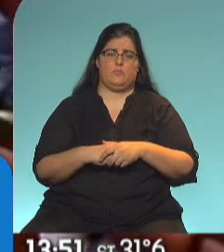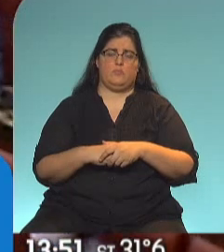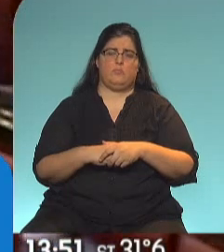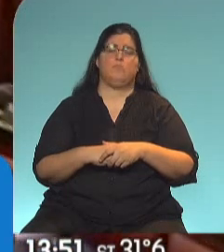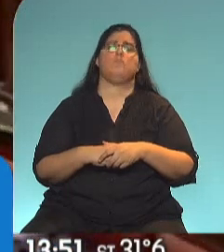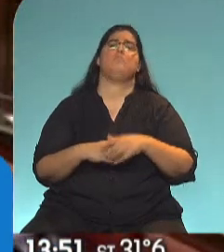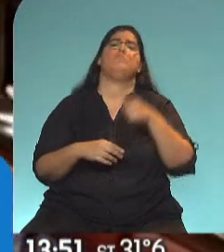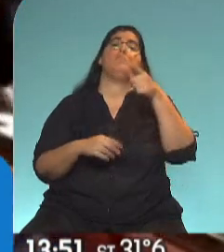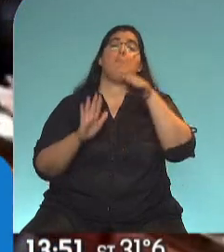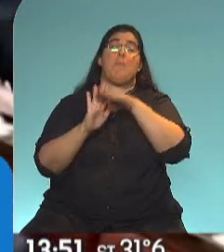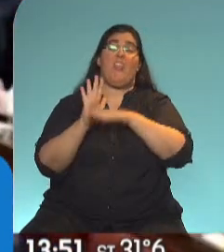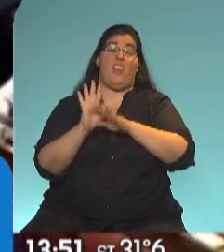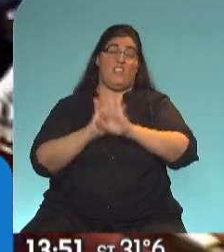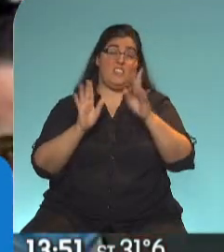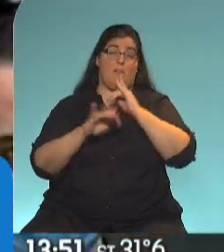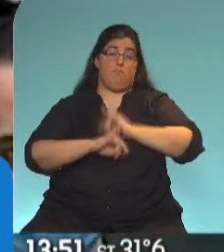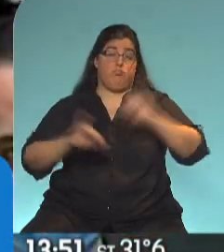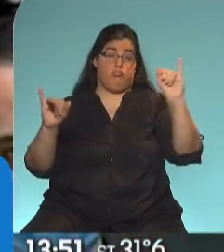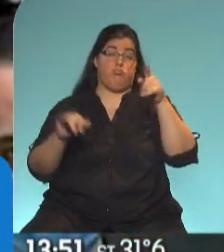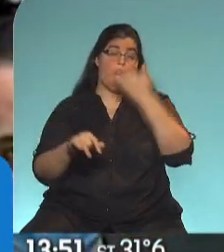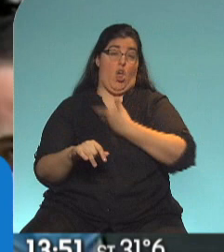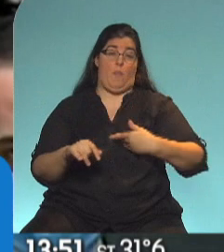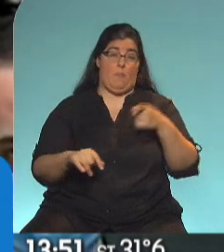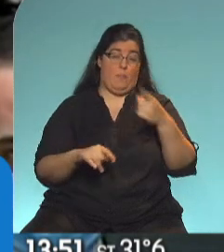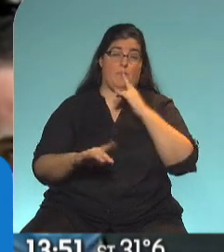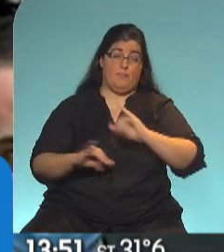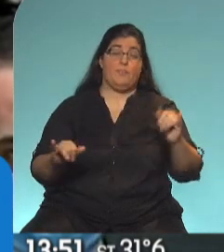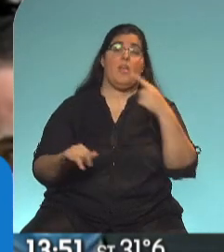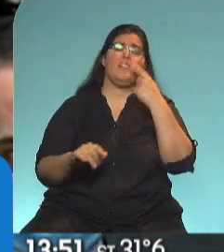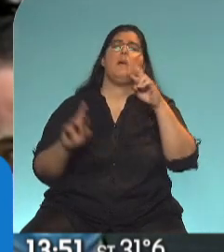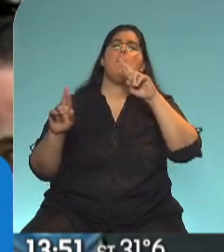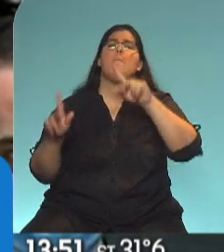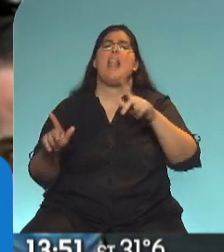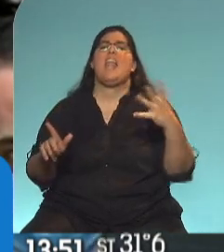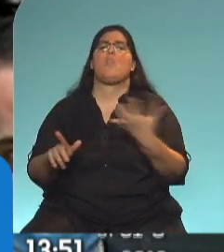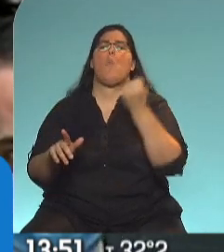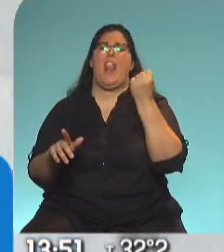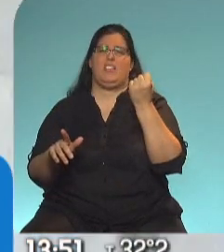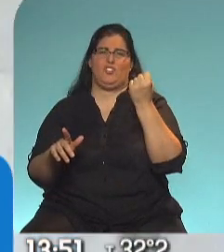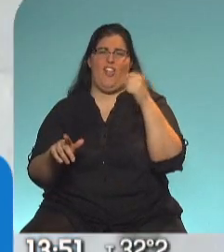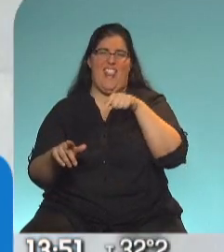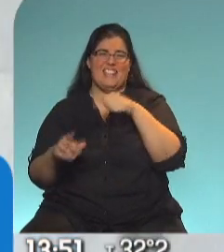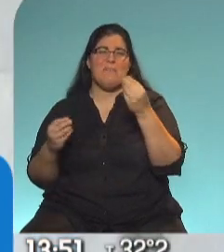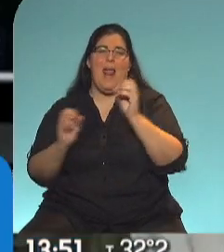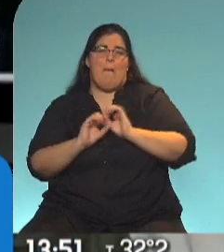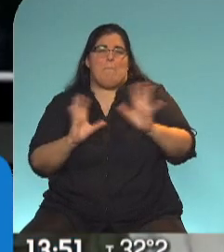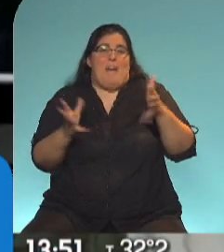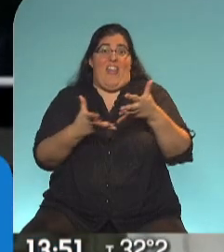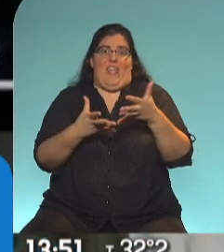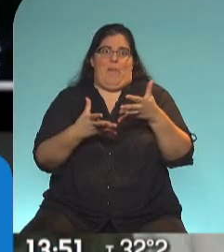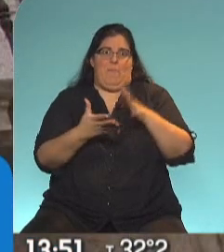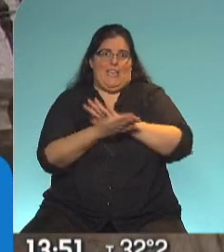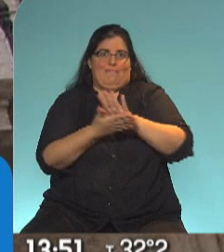Entre las medidas ya anunciadas por el primer italiano se encuentra el Plan Recuperación para enfrentar la pandemia, que